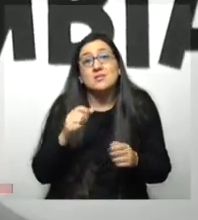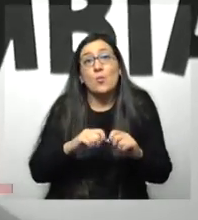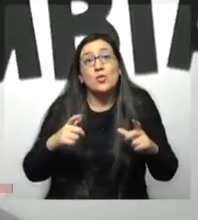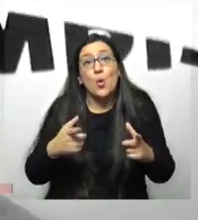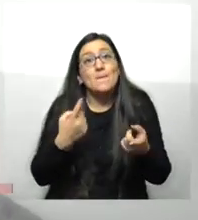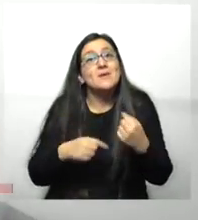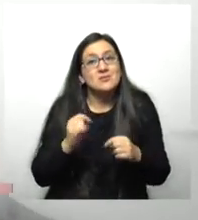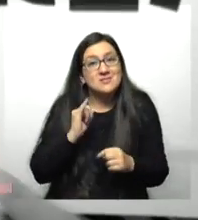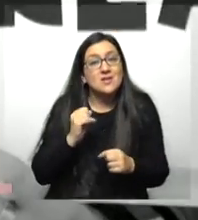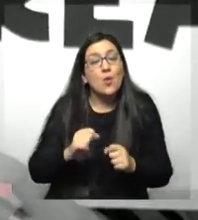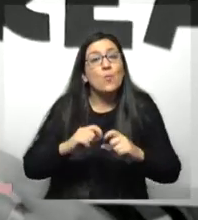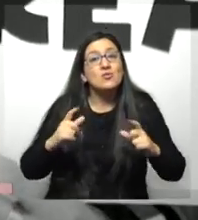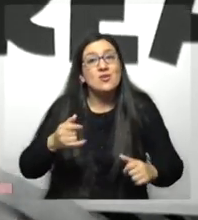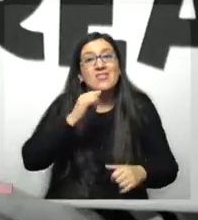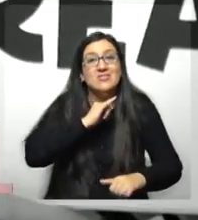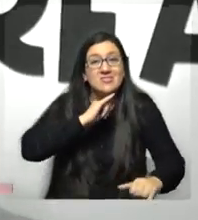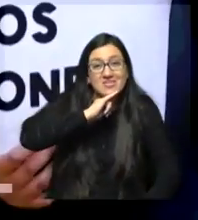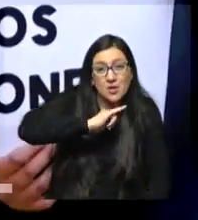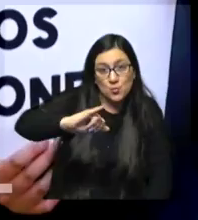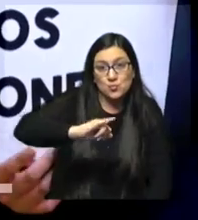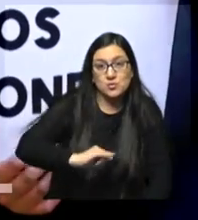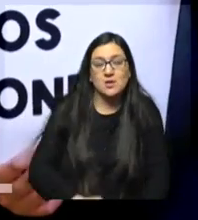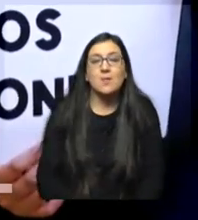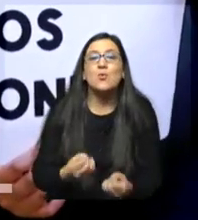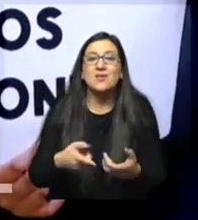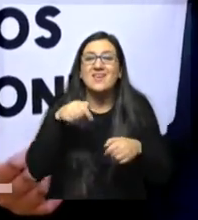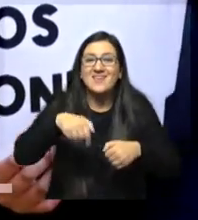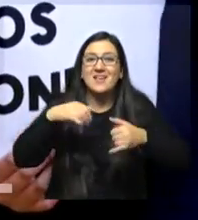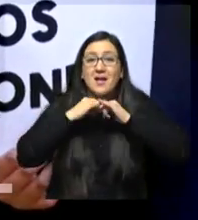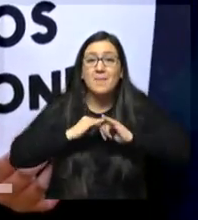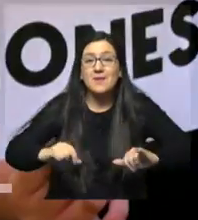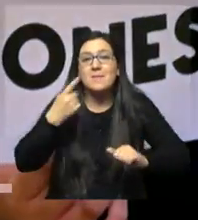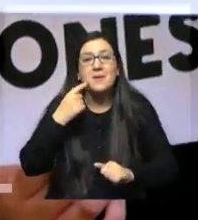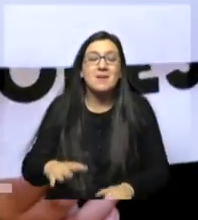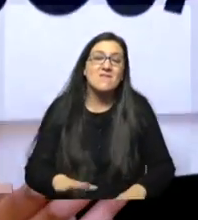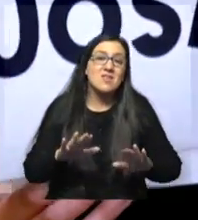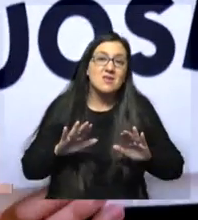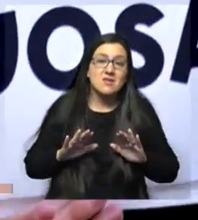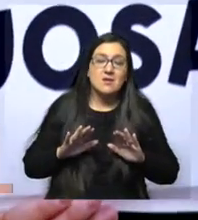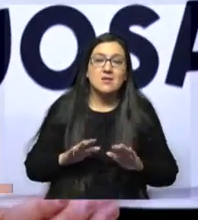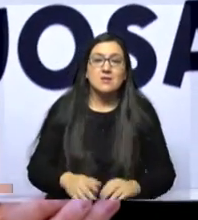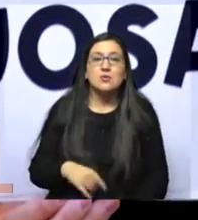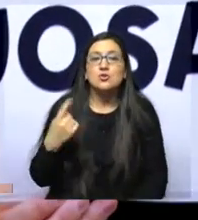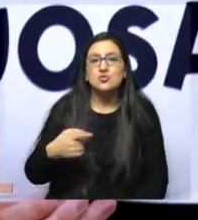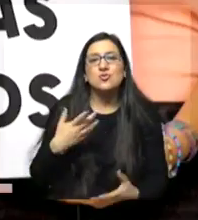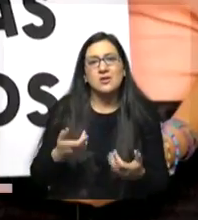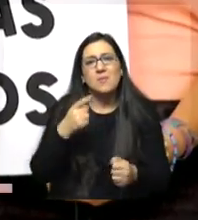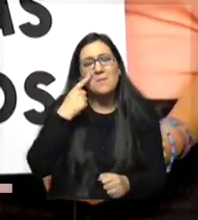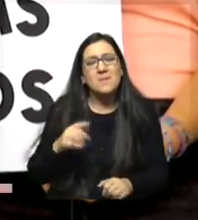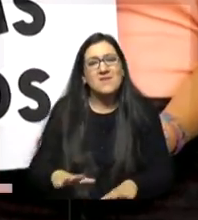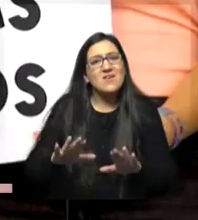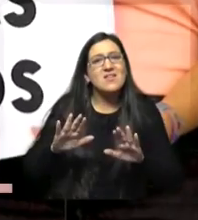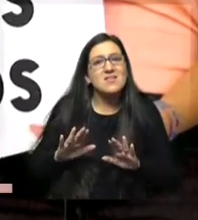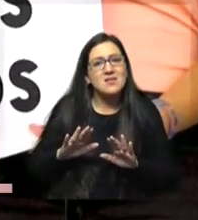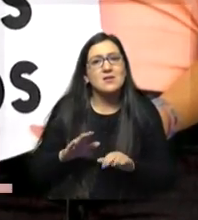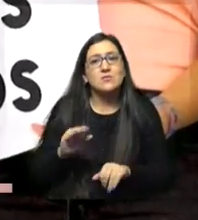que eso también es lo que trabaja la campaña, ¿no? La campaña es una campaña de prevención, como el punto previo a... Intentamos generar prevención y conciencia, en realidad hay